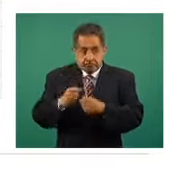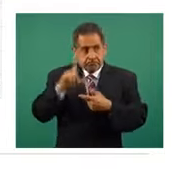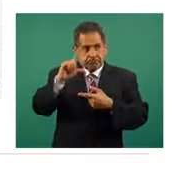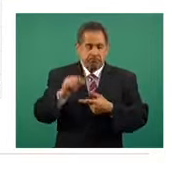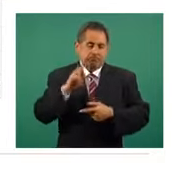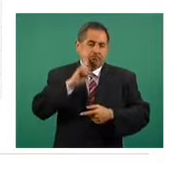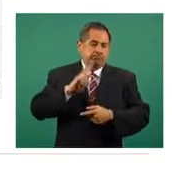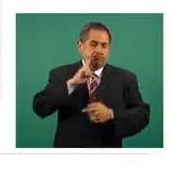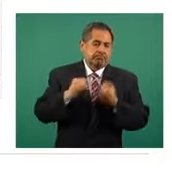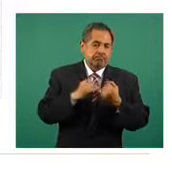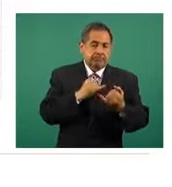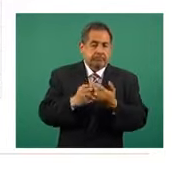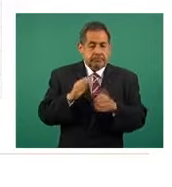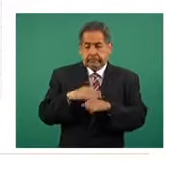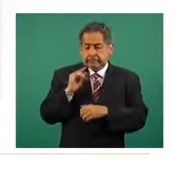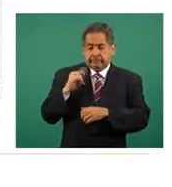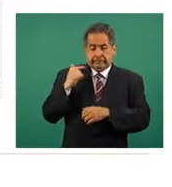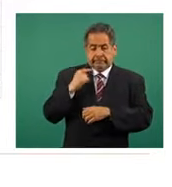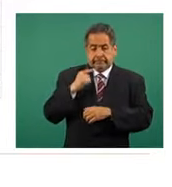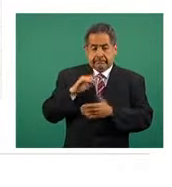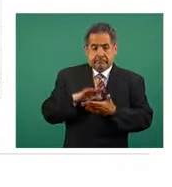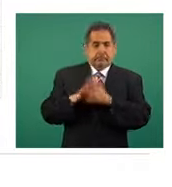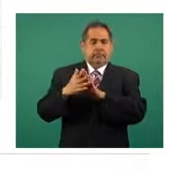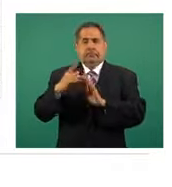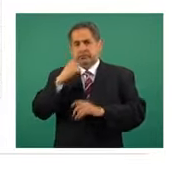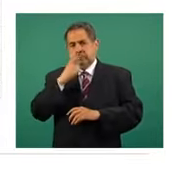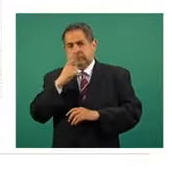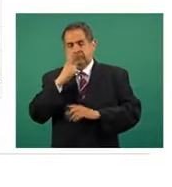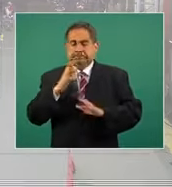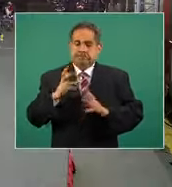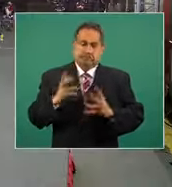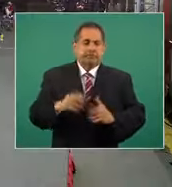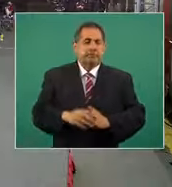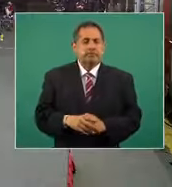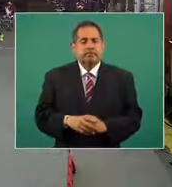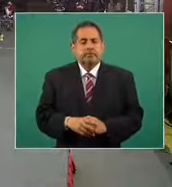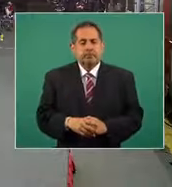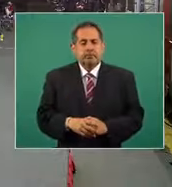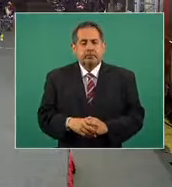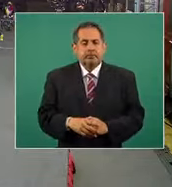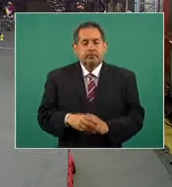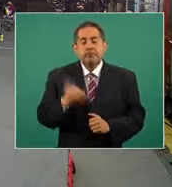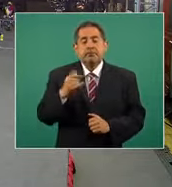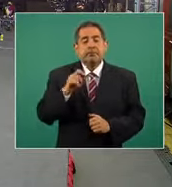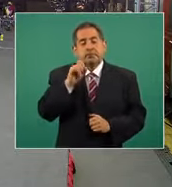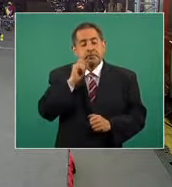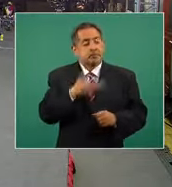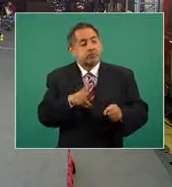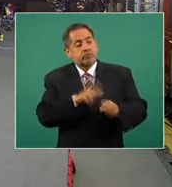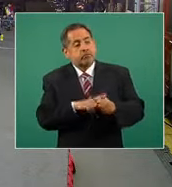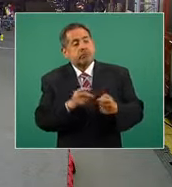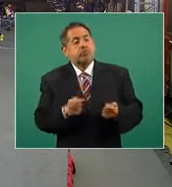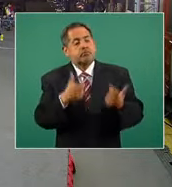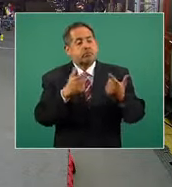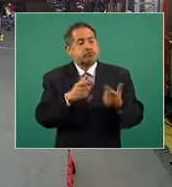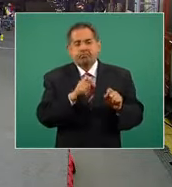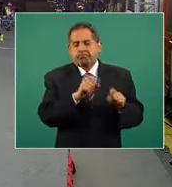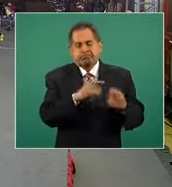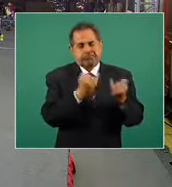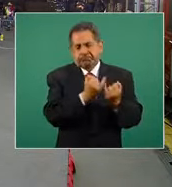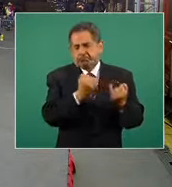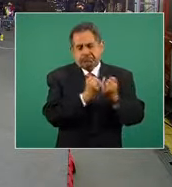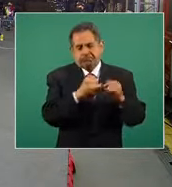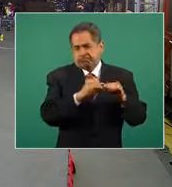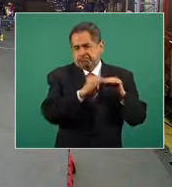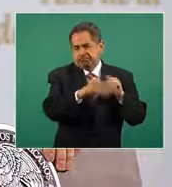baja, cuando ha habido un cambio reciente del semáforo hacia arriba. La siguiente, y la hospitalización todavía no baja de una manera muy